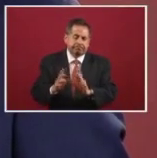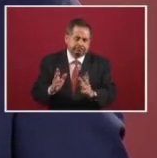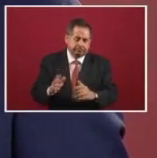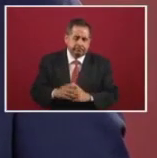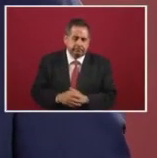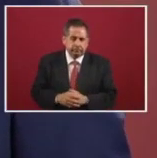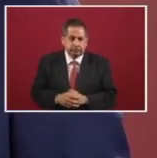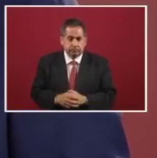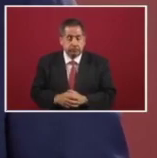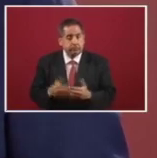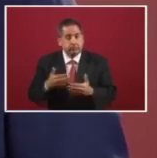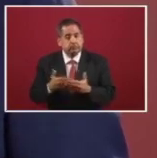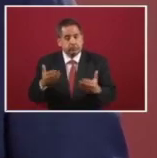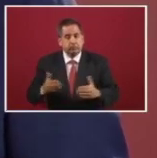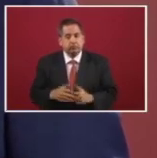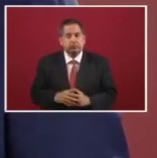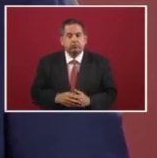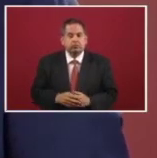Ahora,